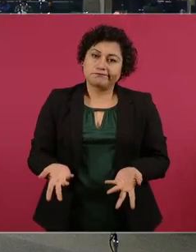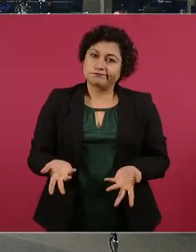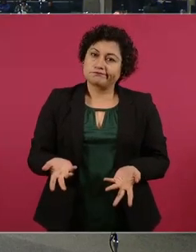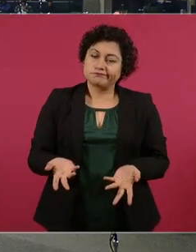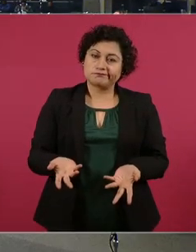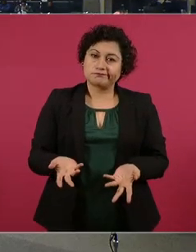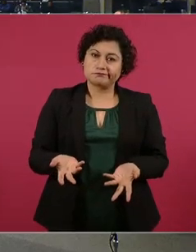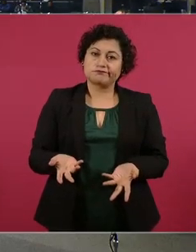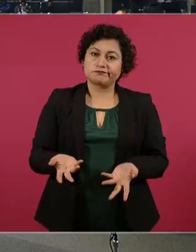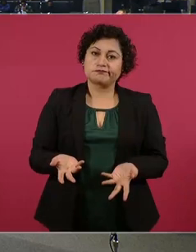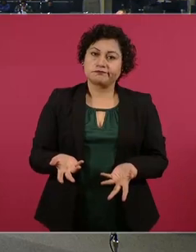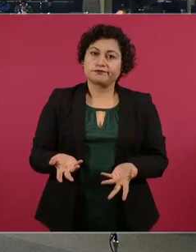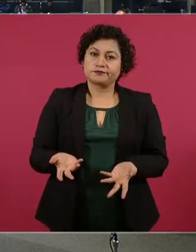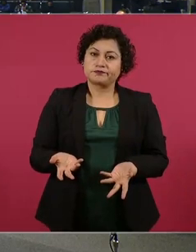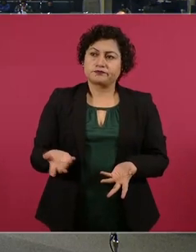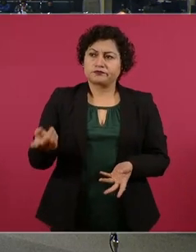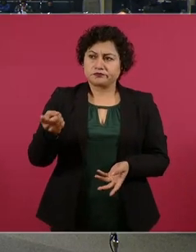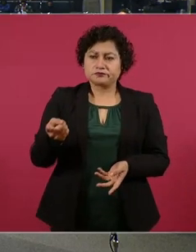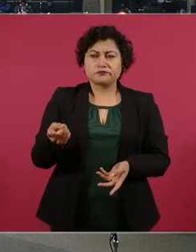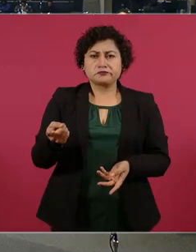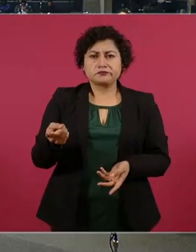dispuestos a reprimir.